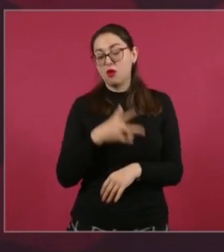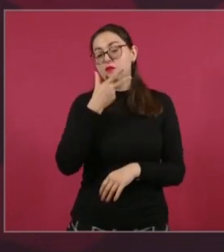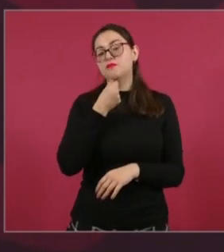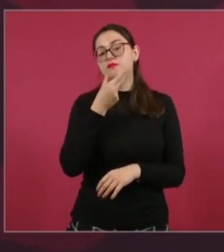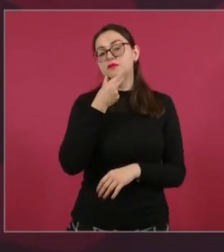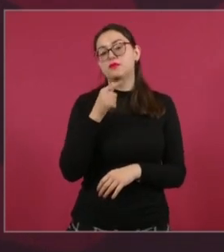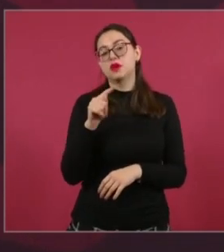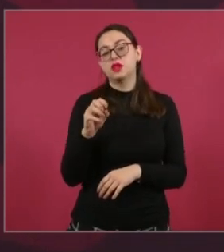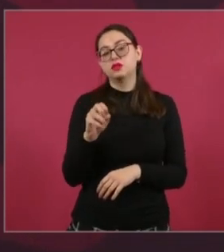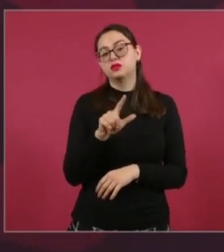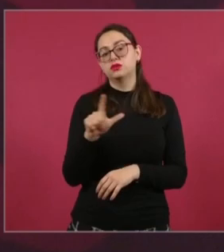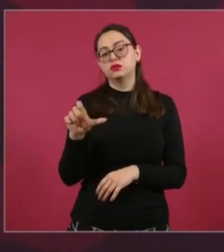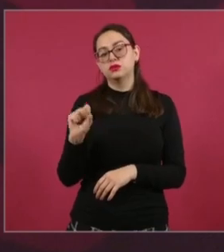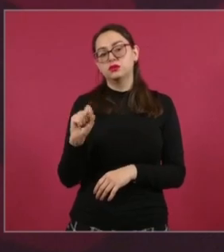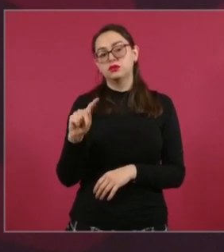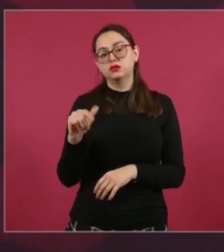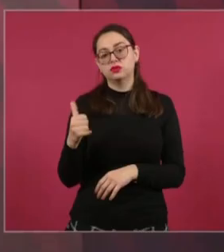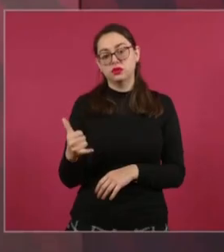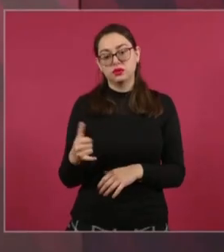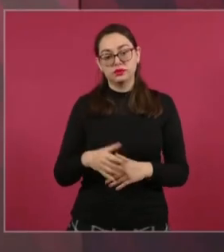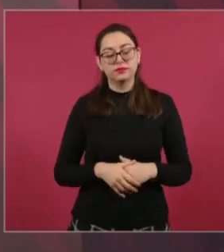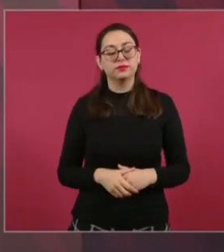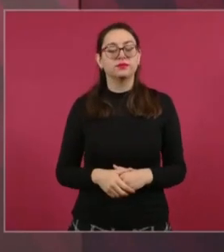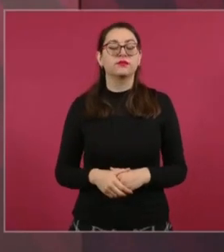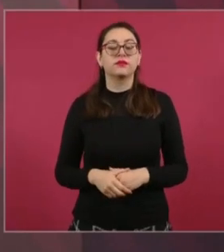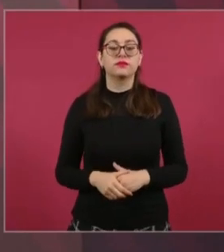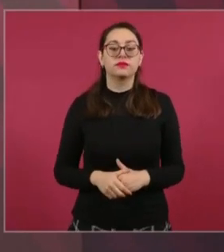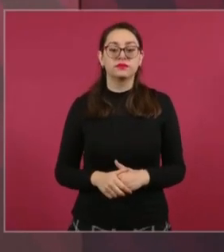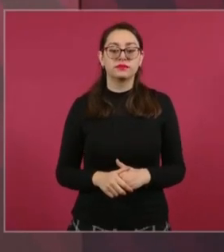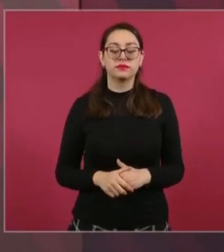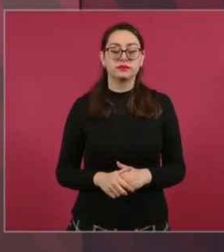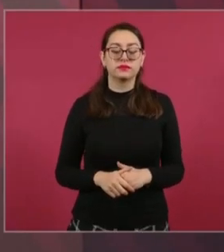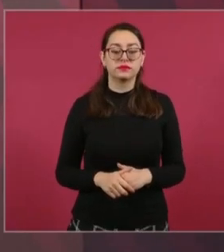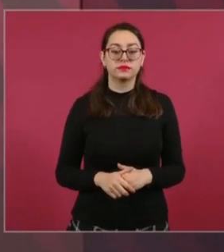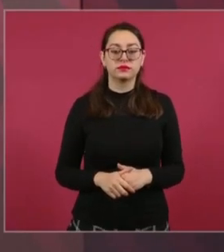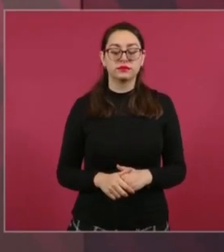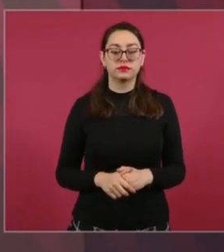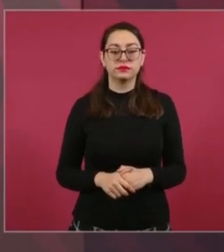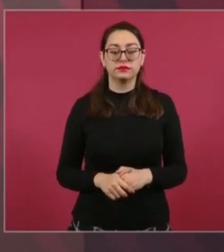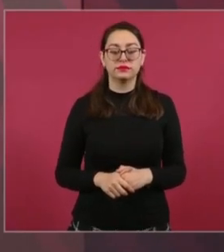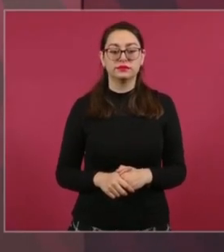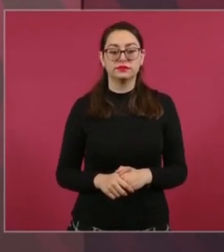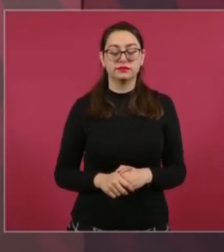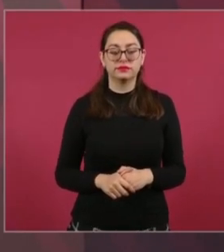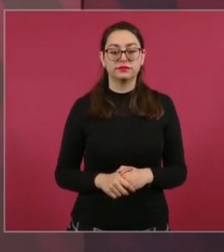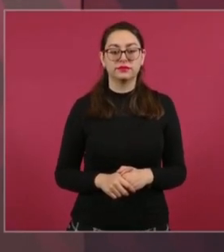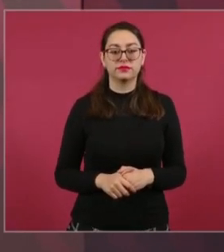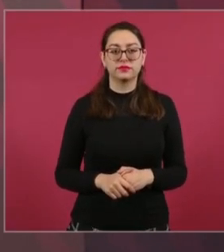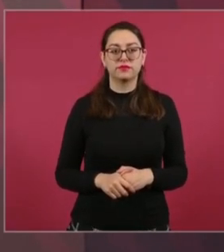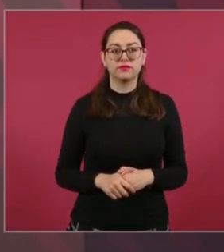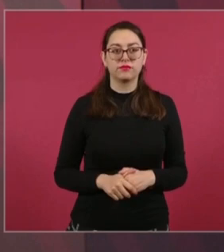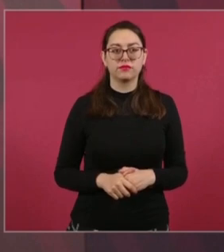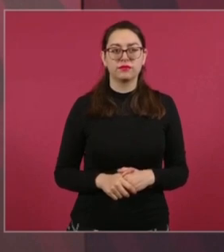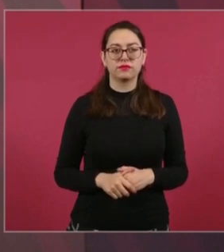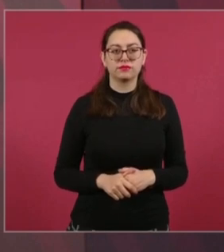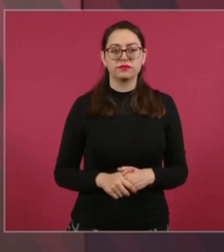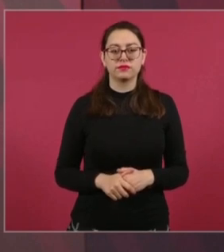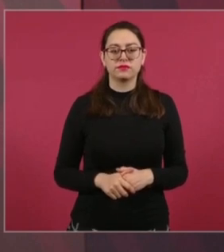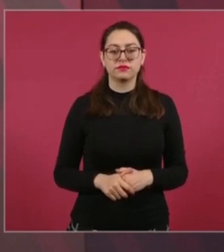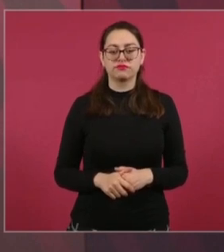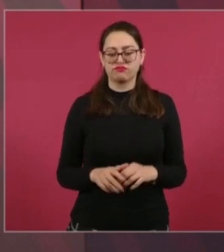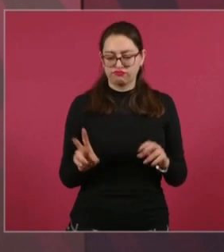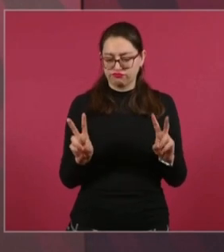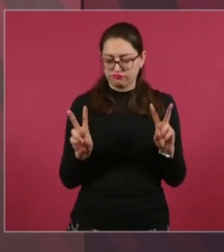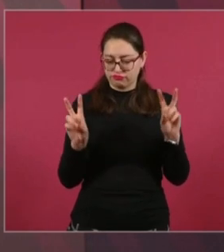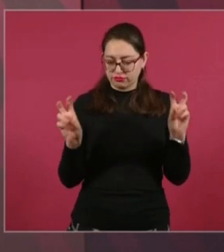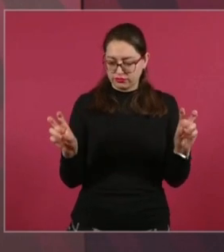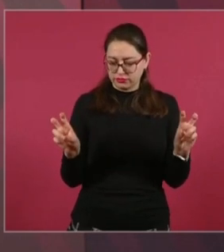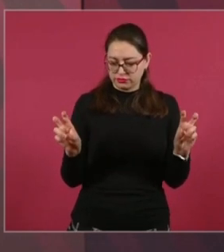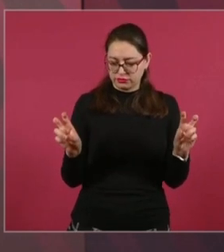decía